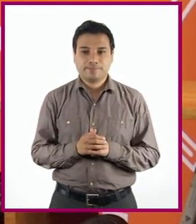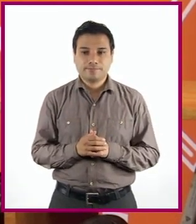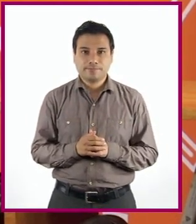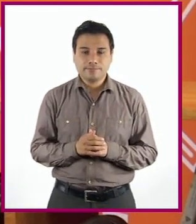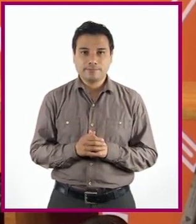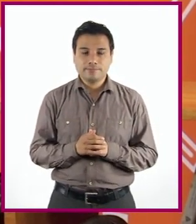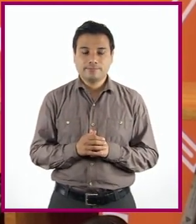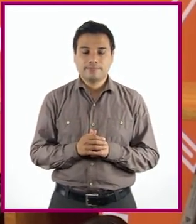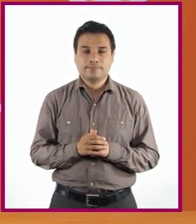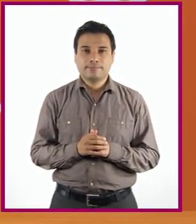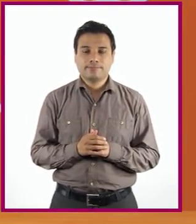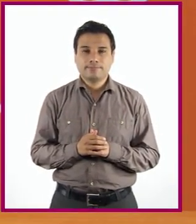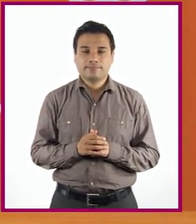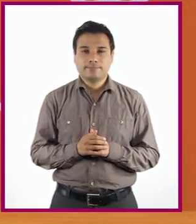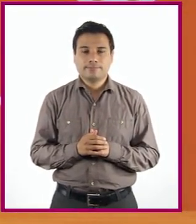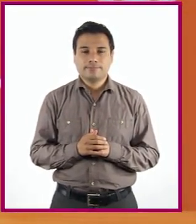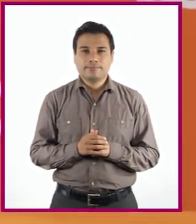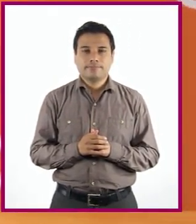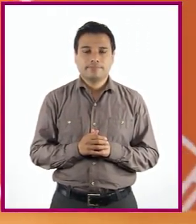al personaje.